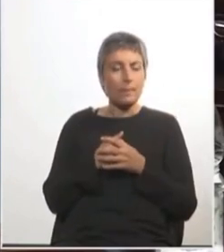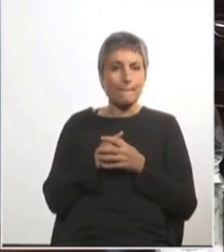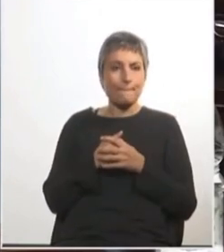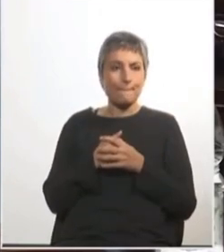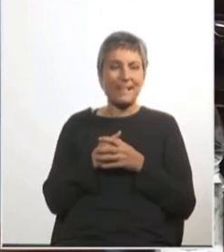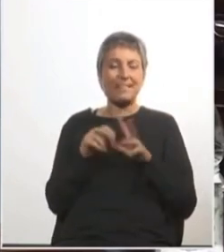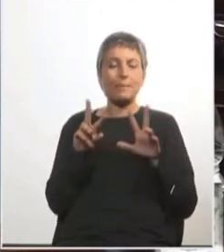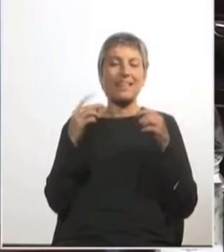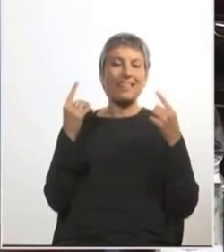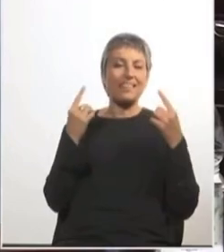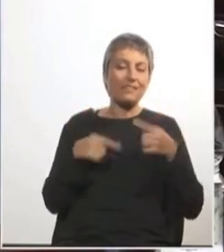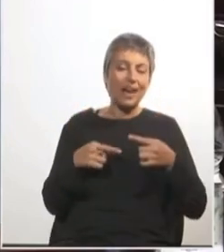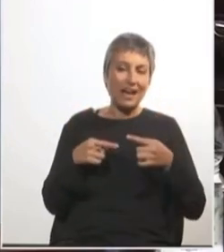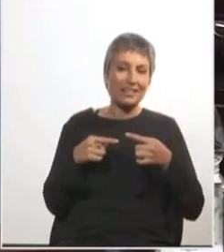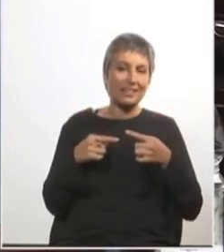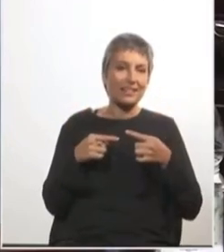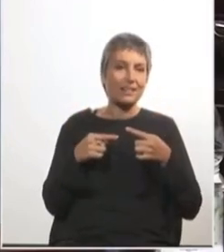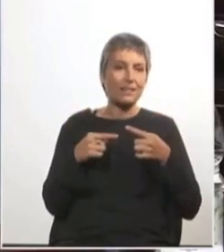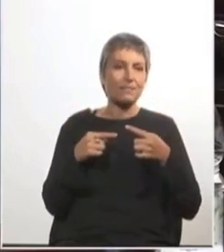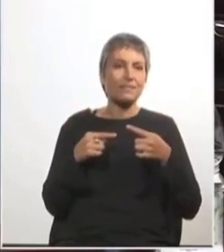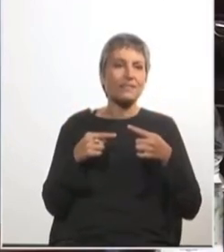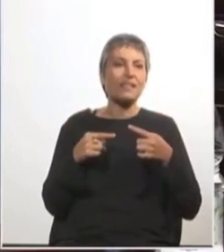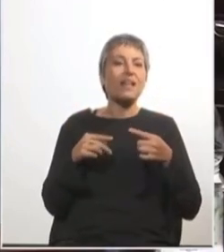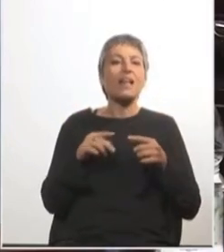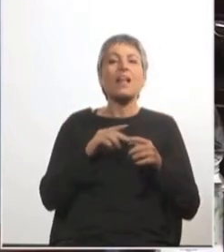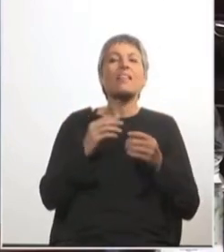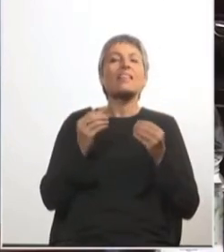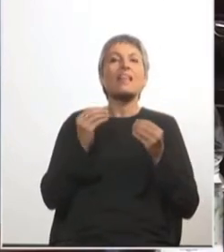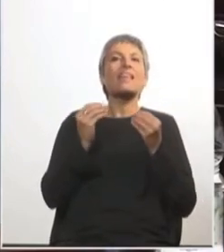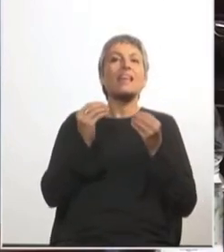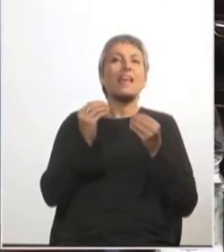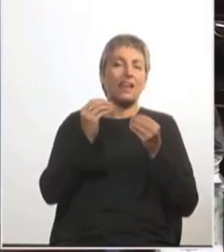al debate de dónde está la responsabilidad.